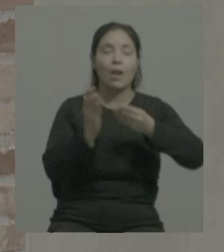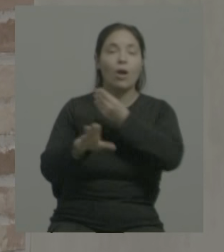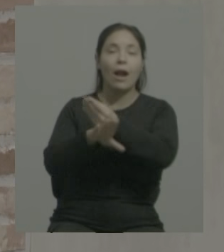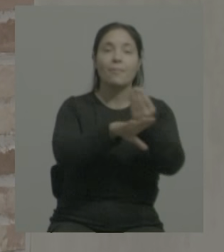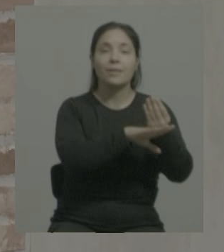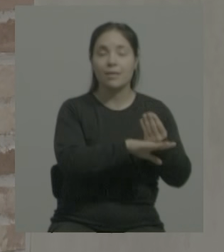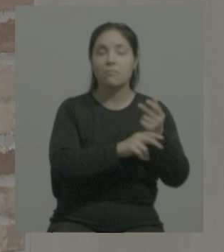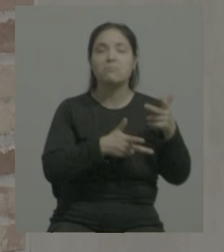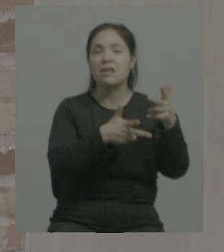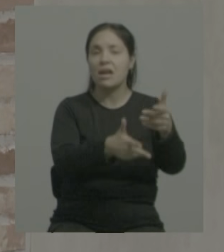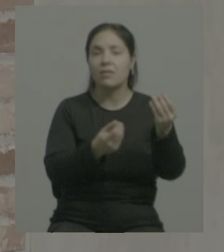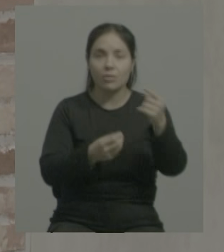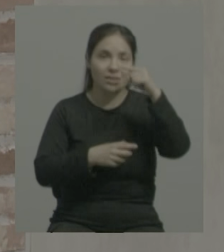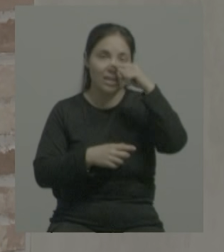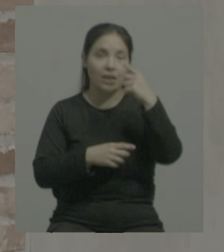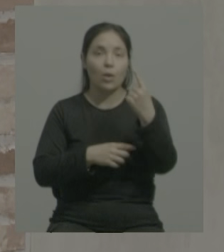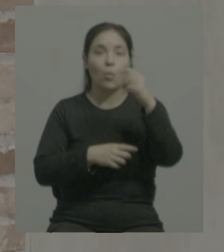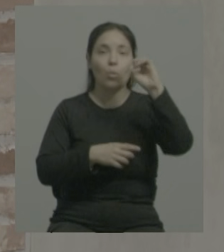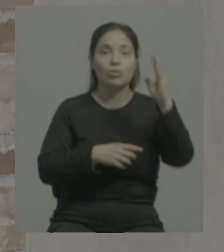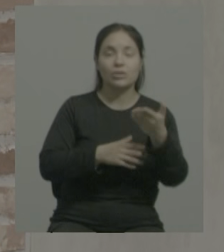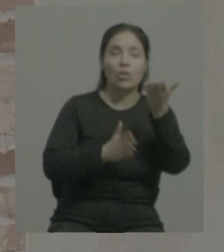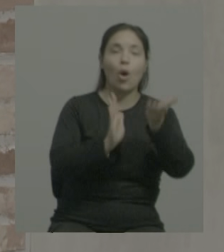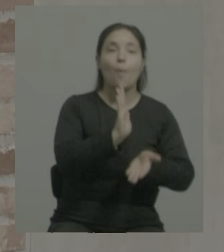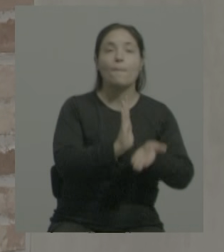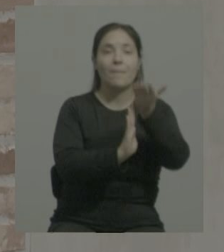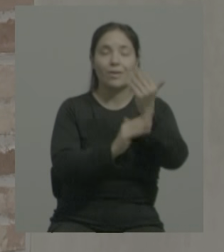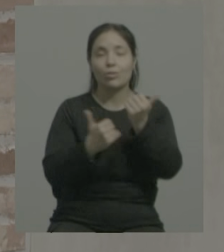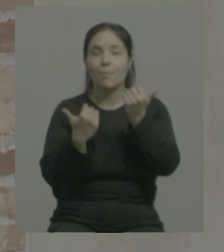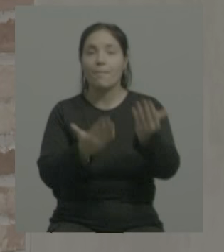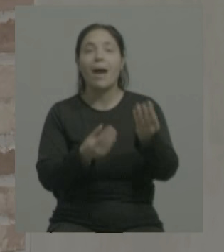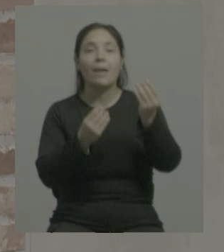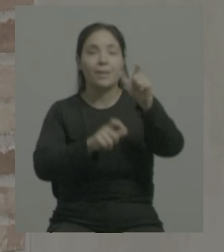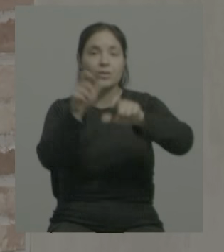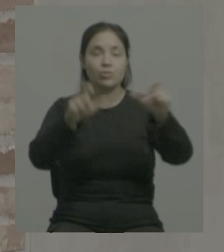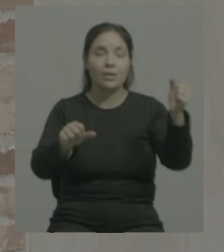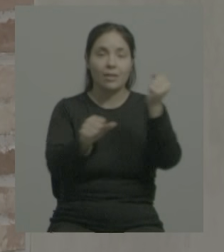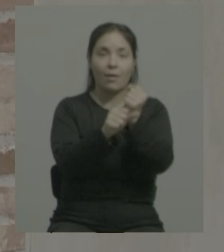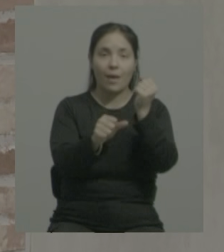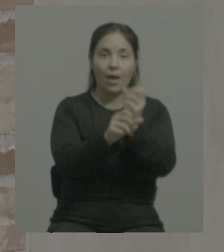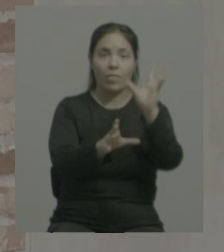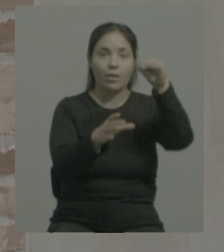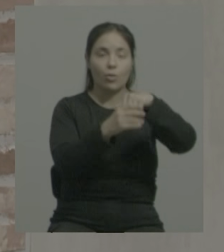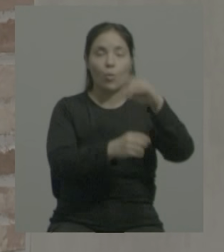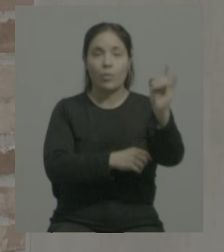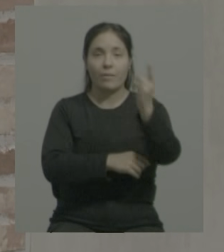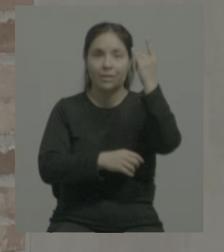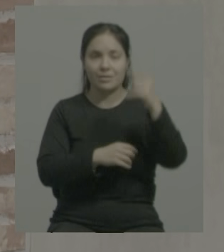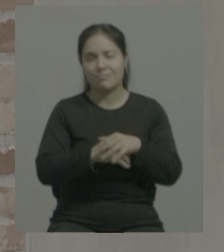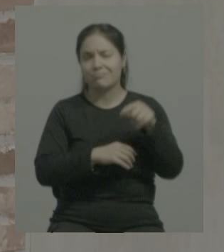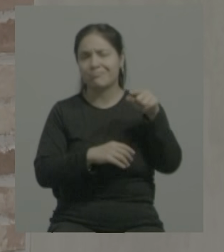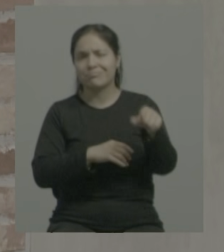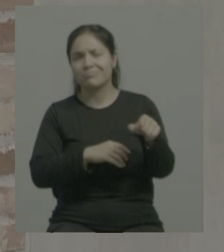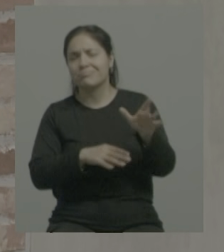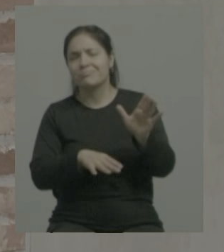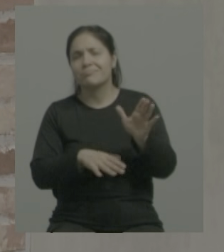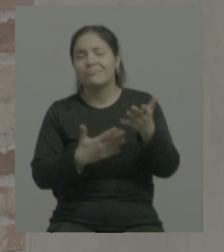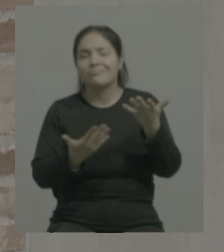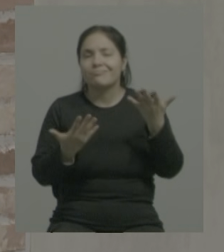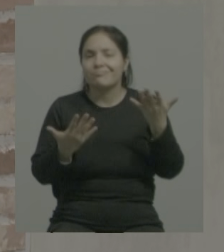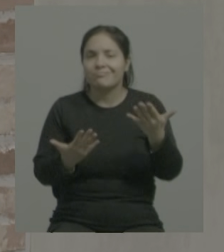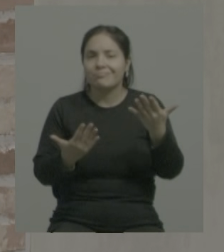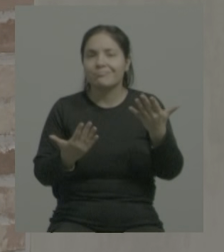hablaba de este 71% de aumento para los trabajadores universitarios, algo que está lejos claramente de